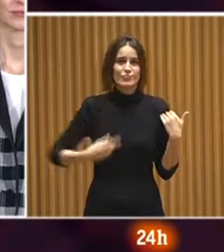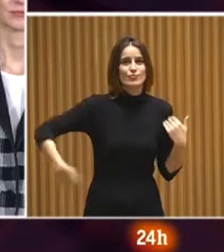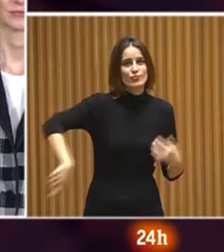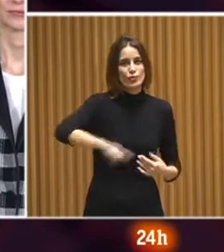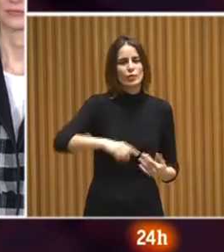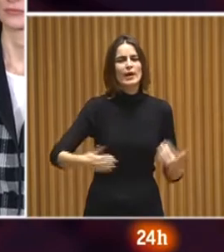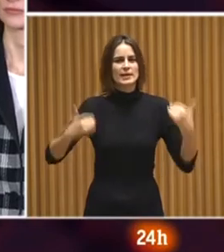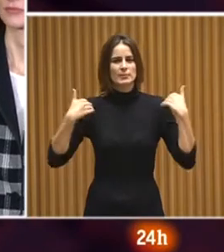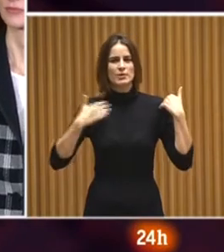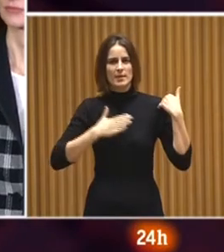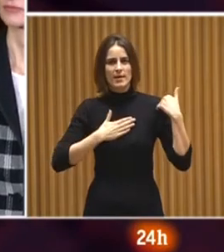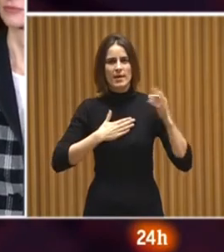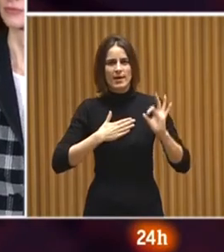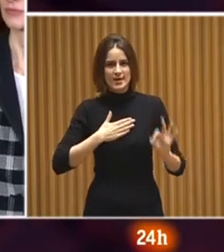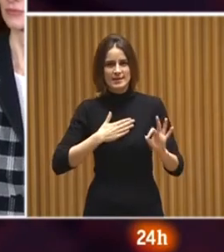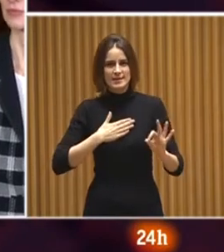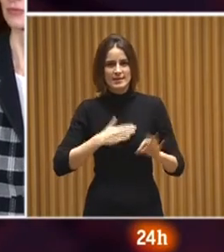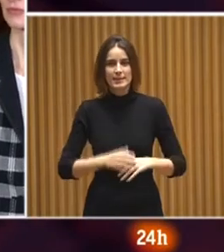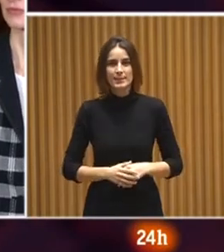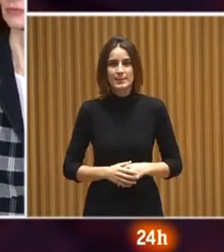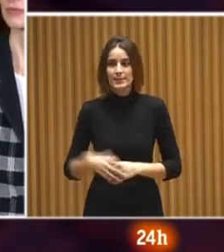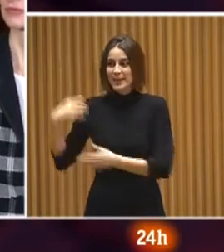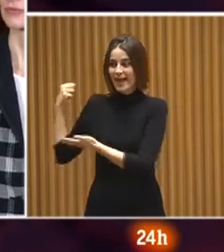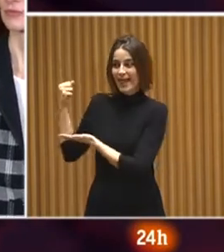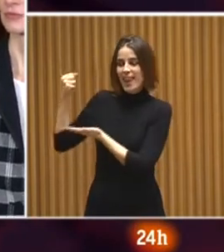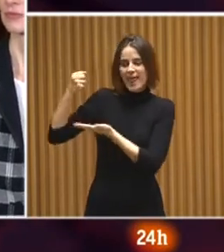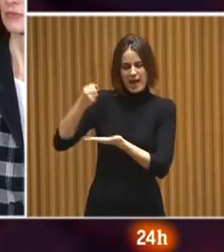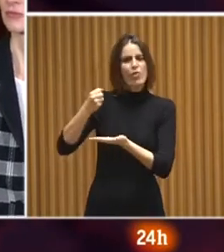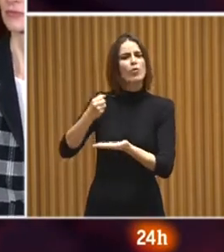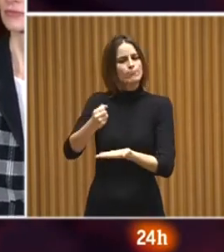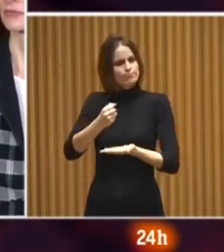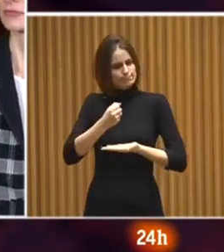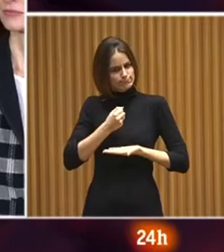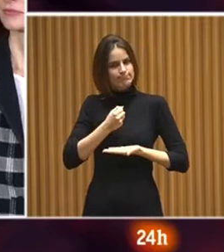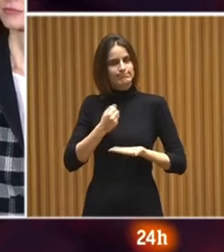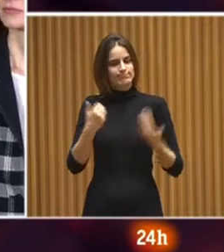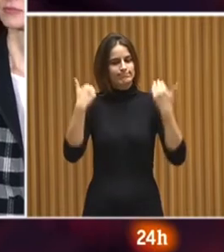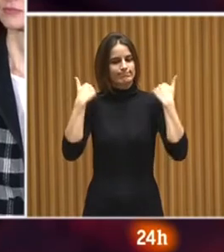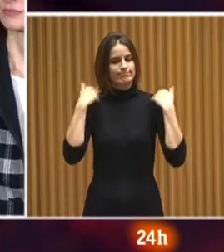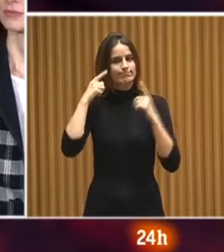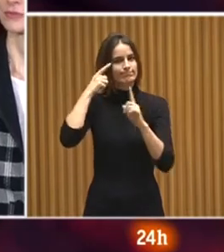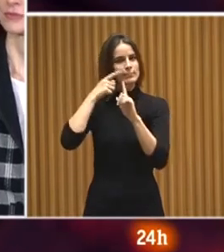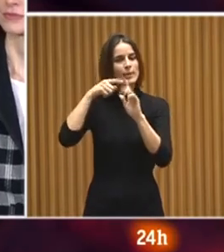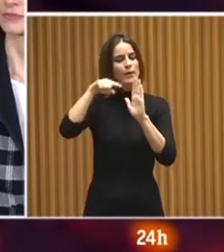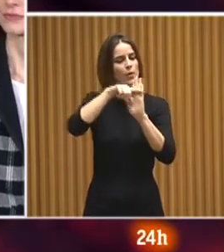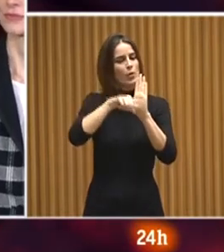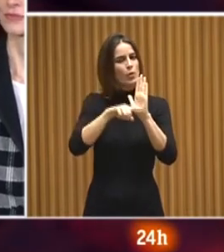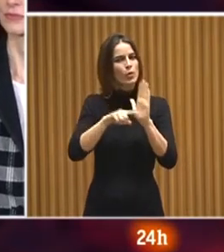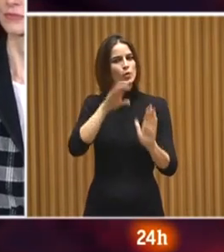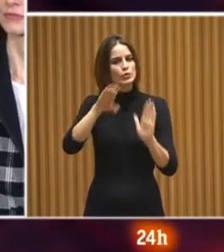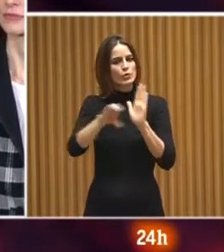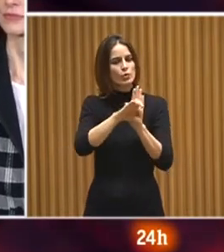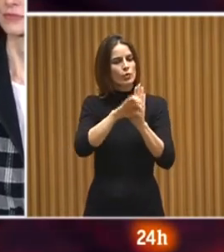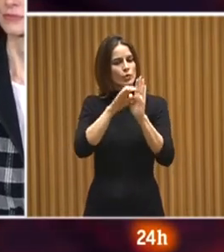legado que recibimos para defender los preceptos de la Constitución, pero también para avanzar en el cumplimiento de sus